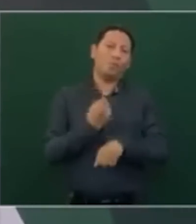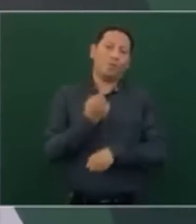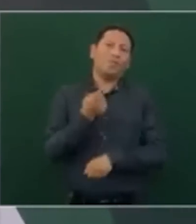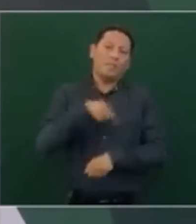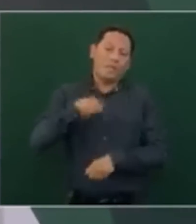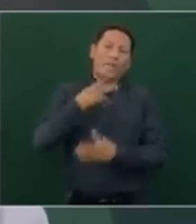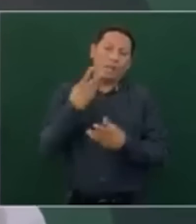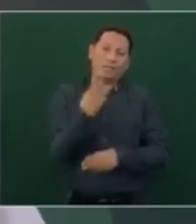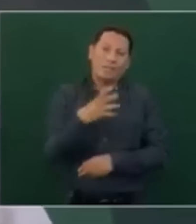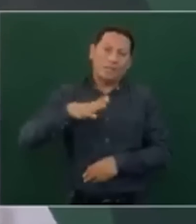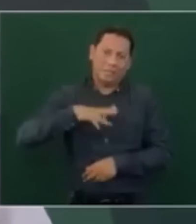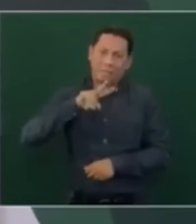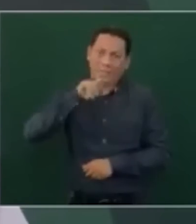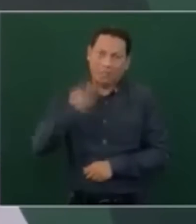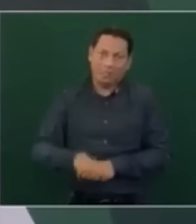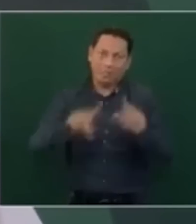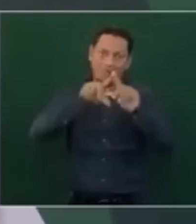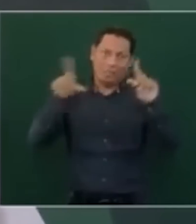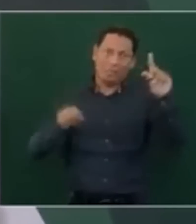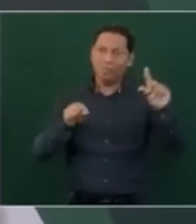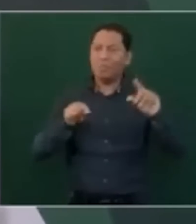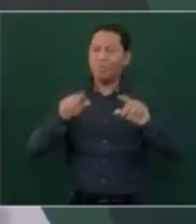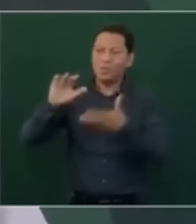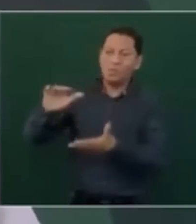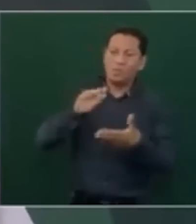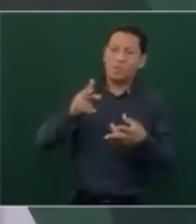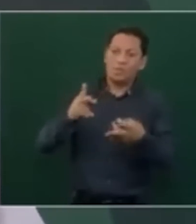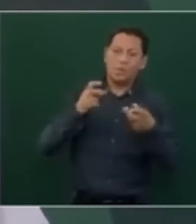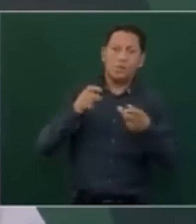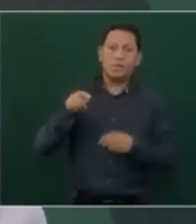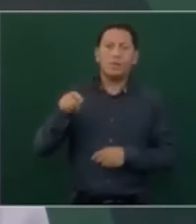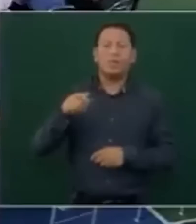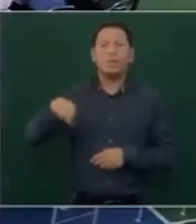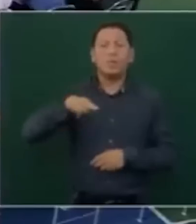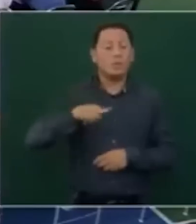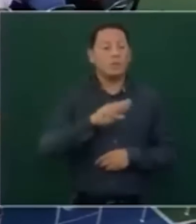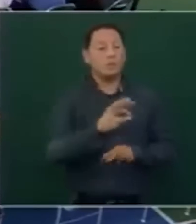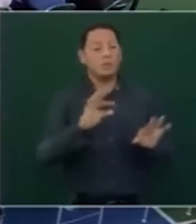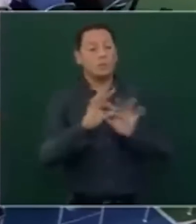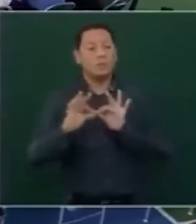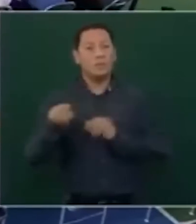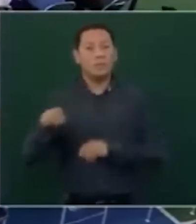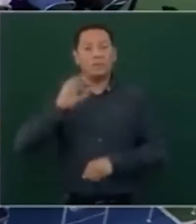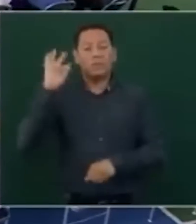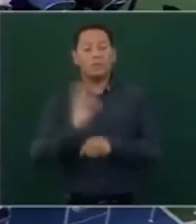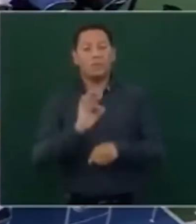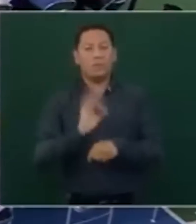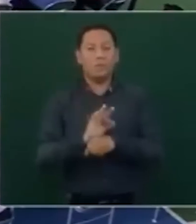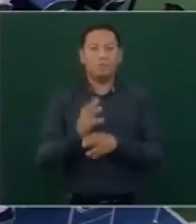México, tienen ahora a estos empleados a sus servicios,